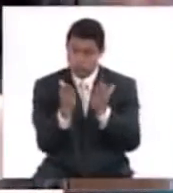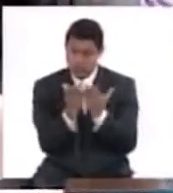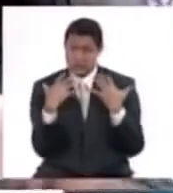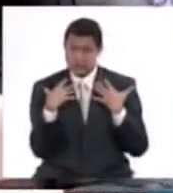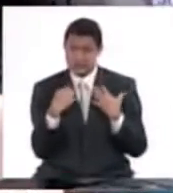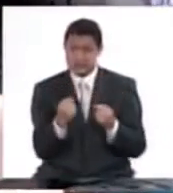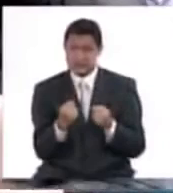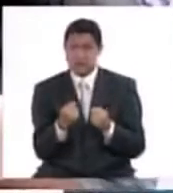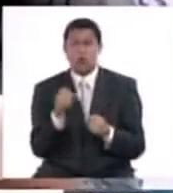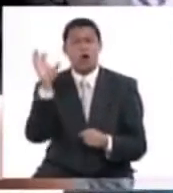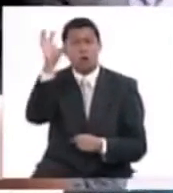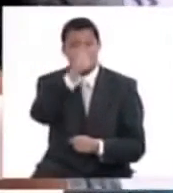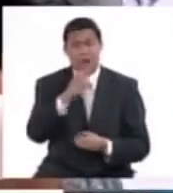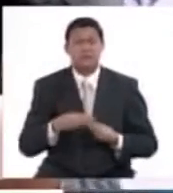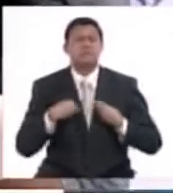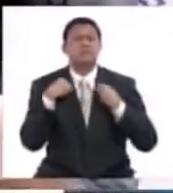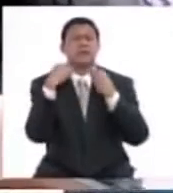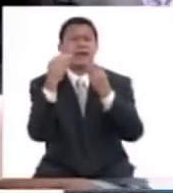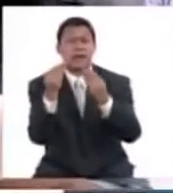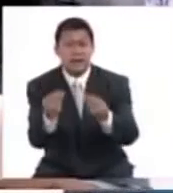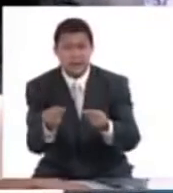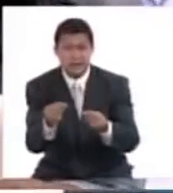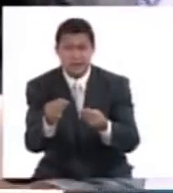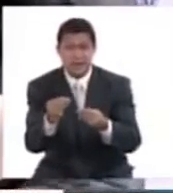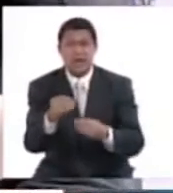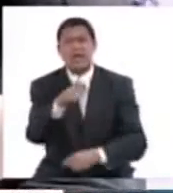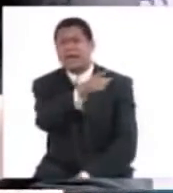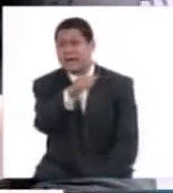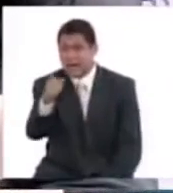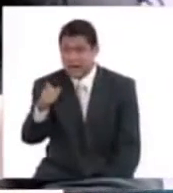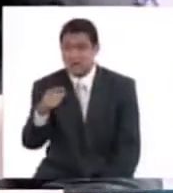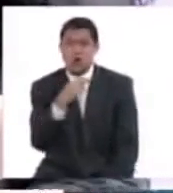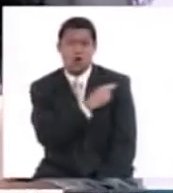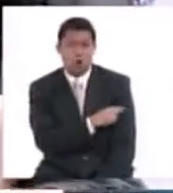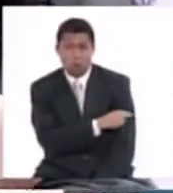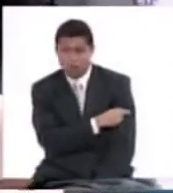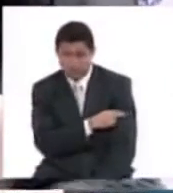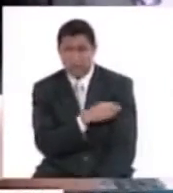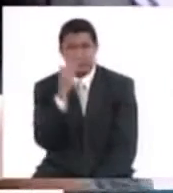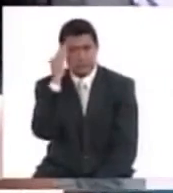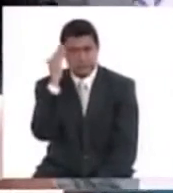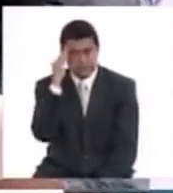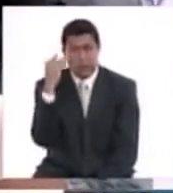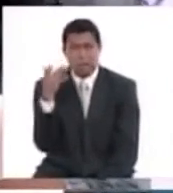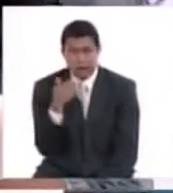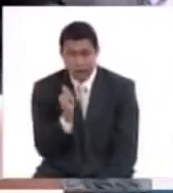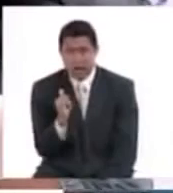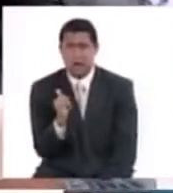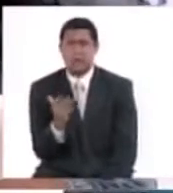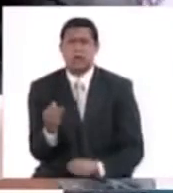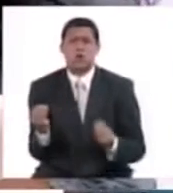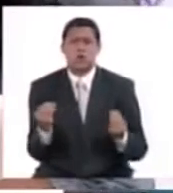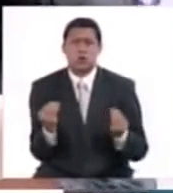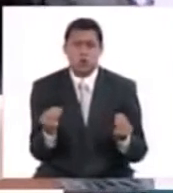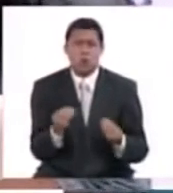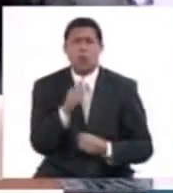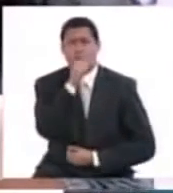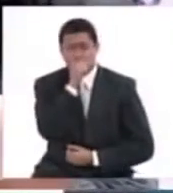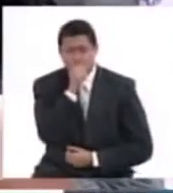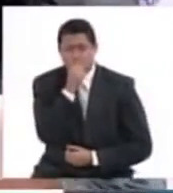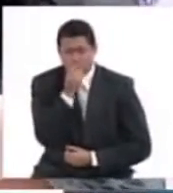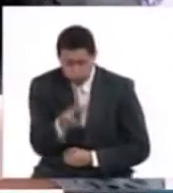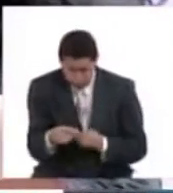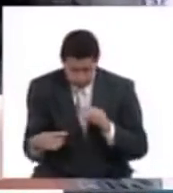Salud a los países, y la unidad sanitaria donde se haga el diagnóstico de tuberculosis, que es a través de la expectoración.